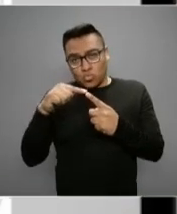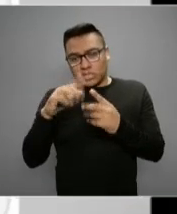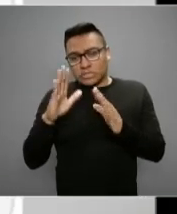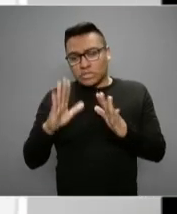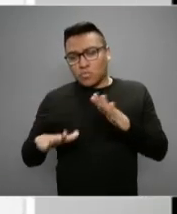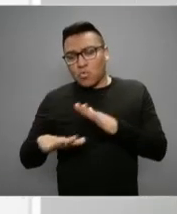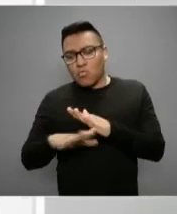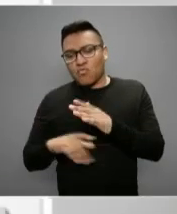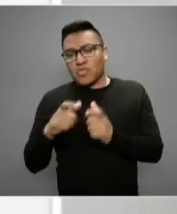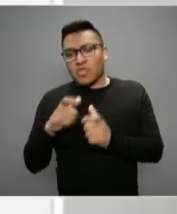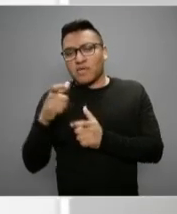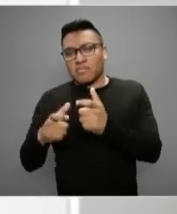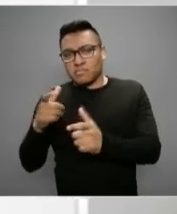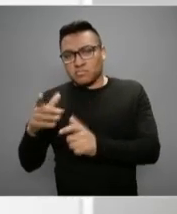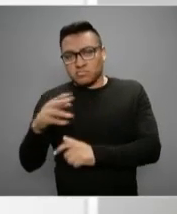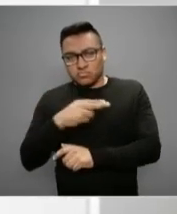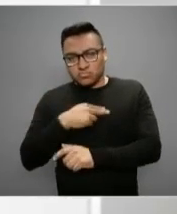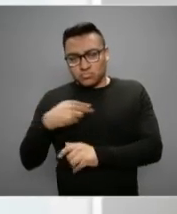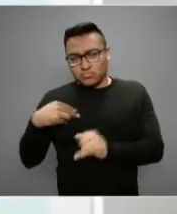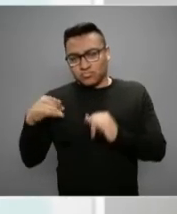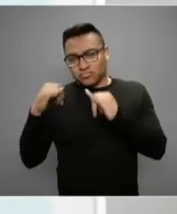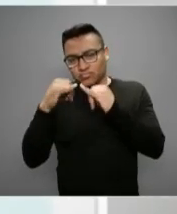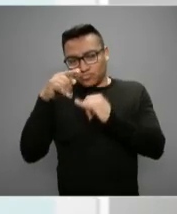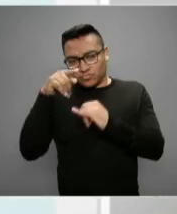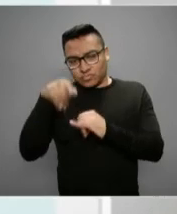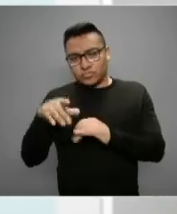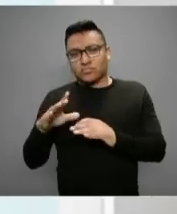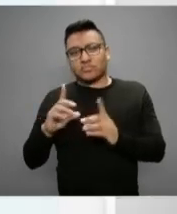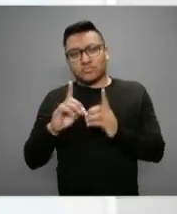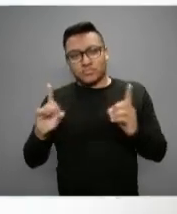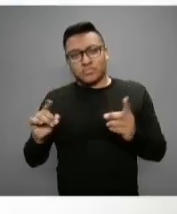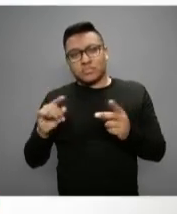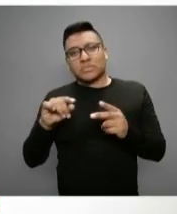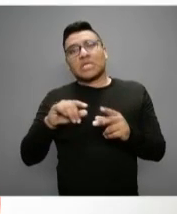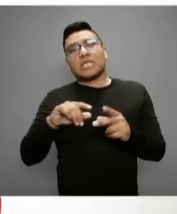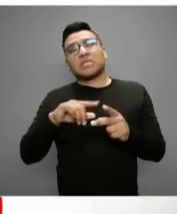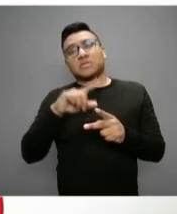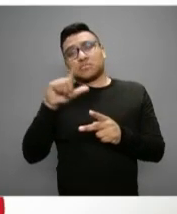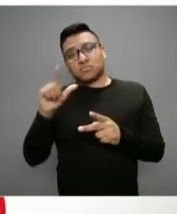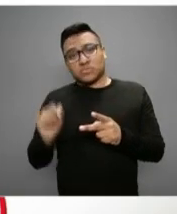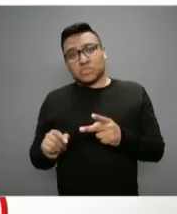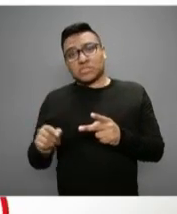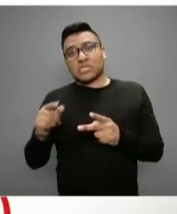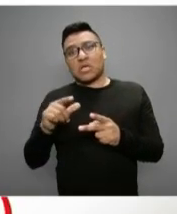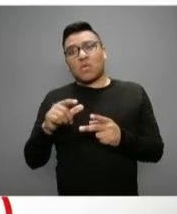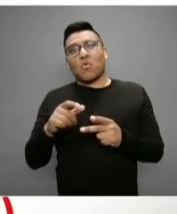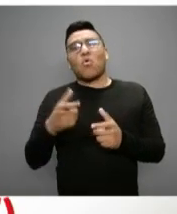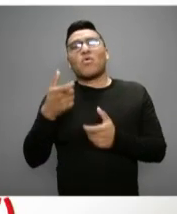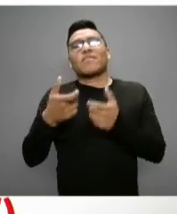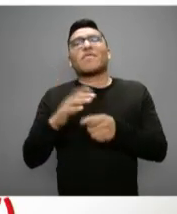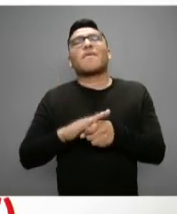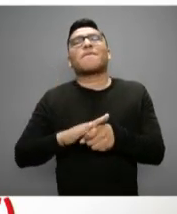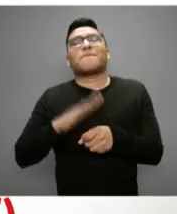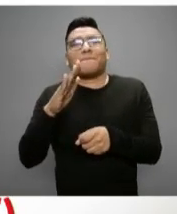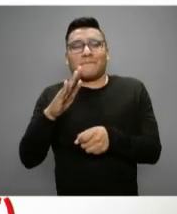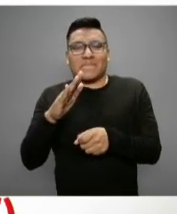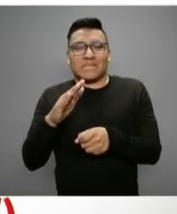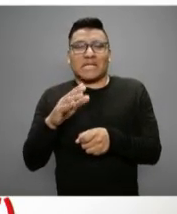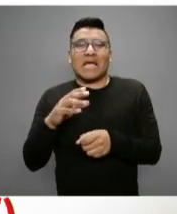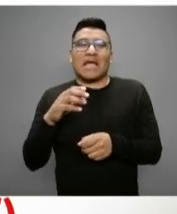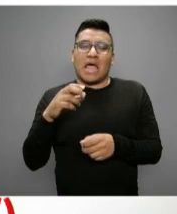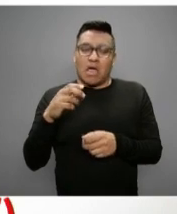protección de pagos que habíamos constituido en el instituto y cuánto se necesitaba adicional para ese fondo. Adicionalmente,